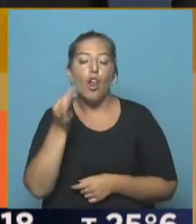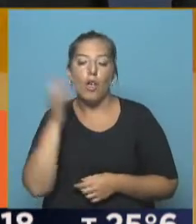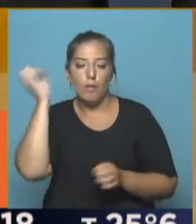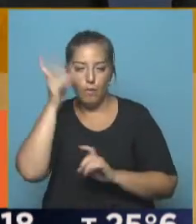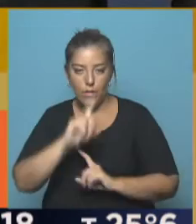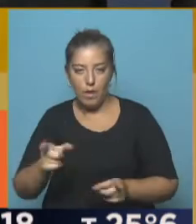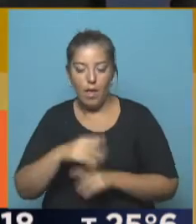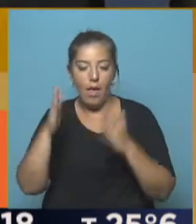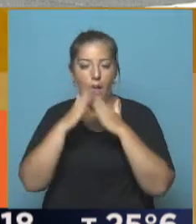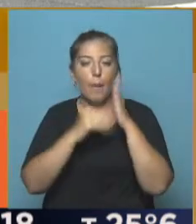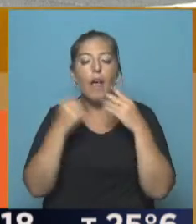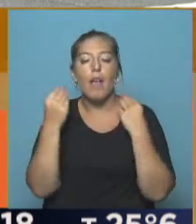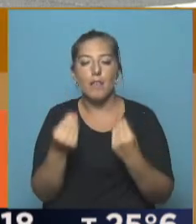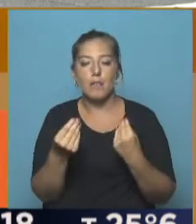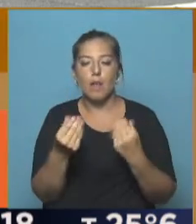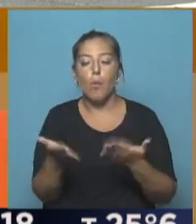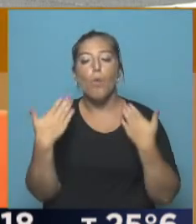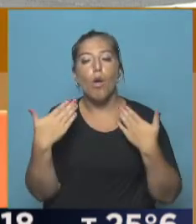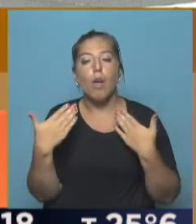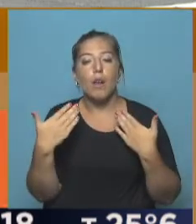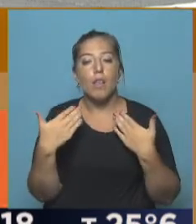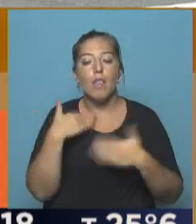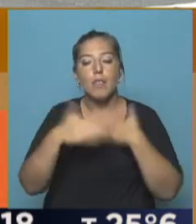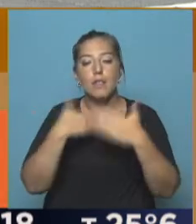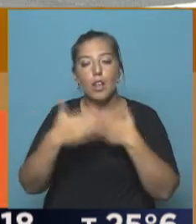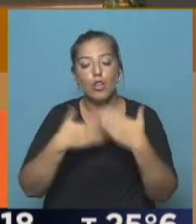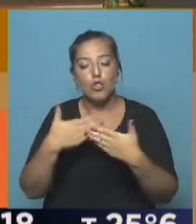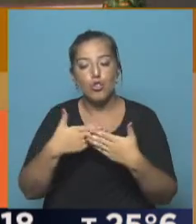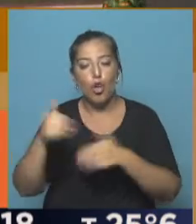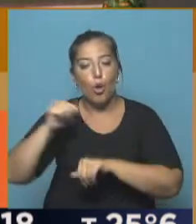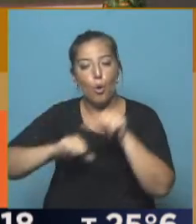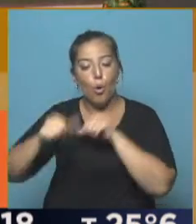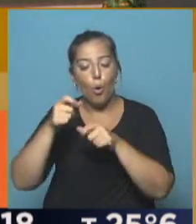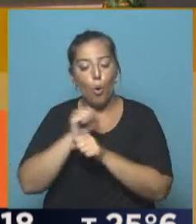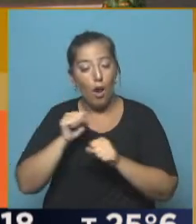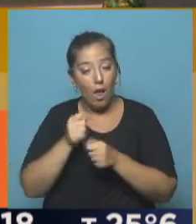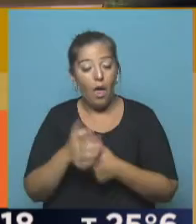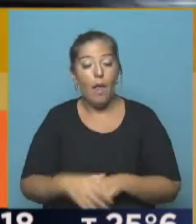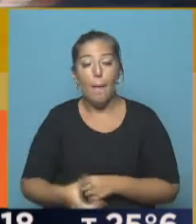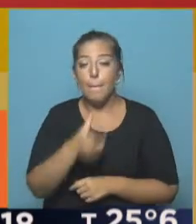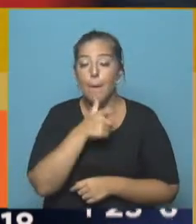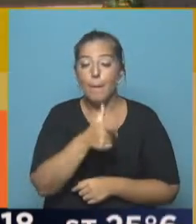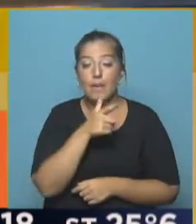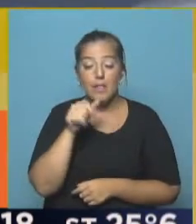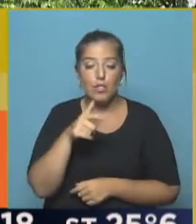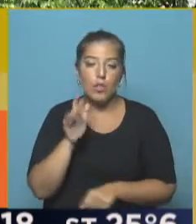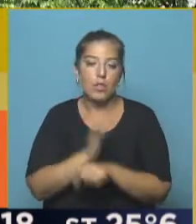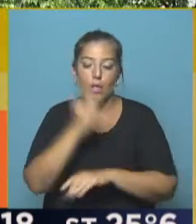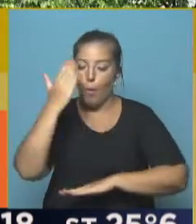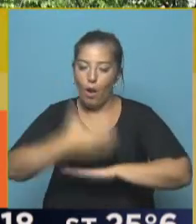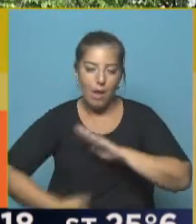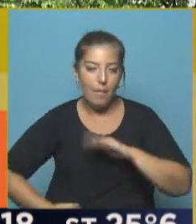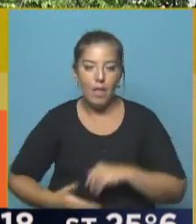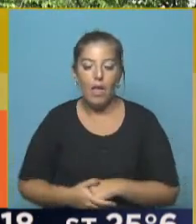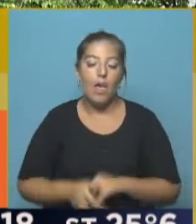desde la Casa Blanca y es la posibilidad del desarrollo nuclear iraní. Creo que esa es una línea roja, así como para China